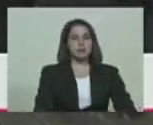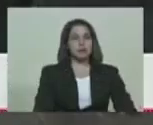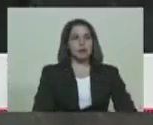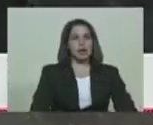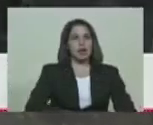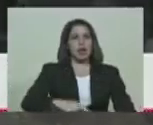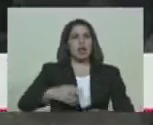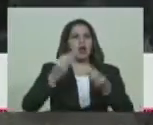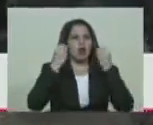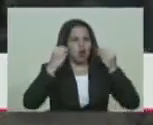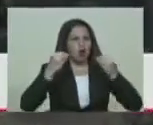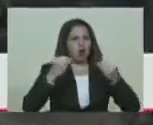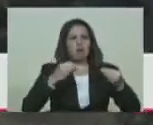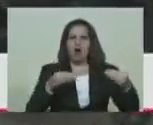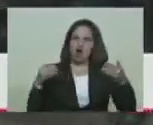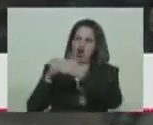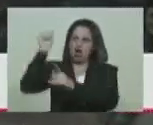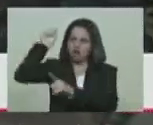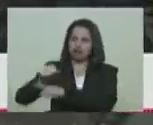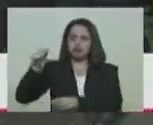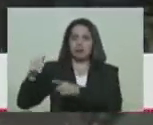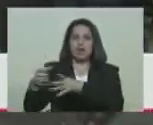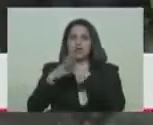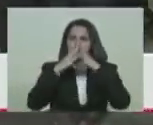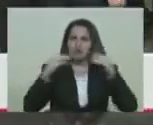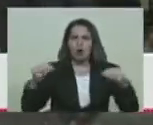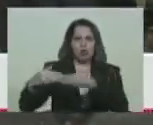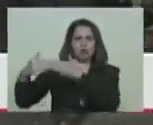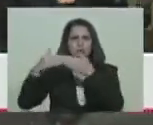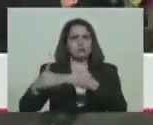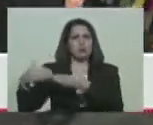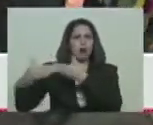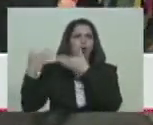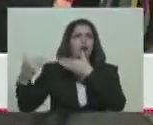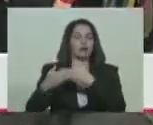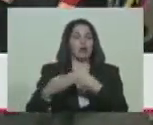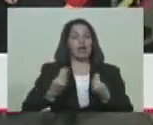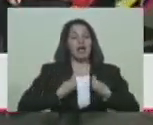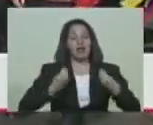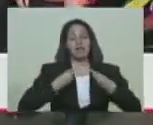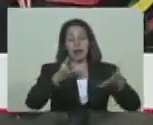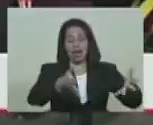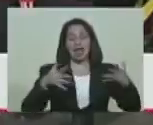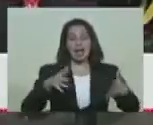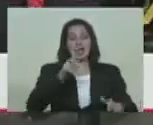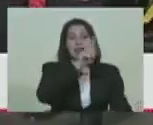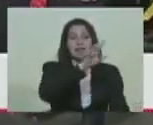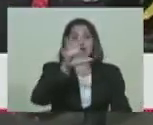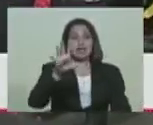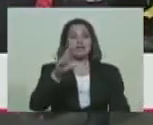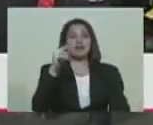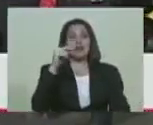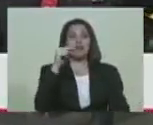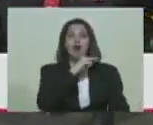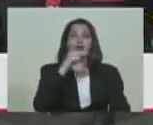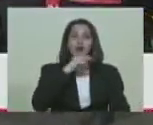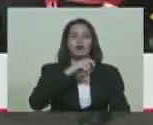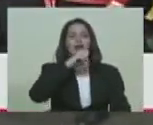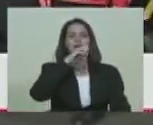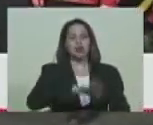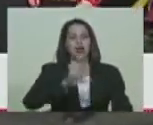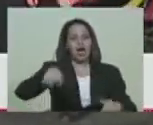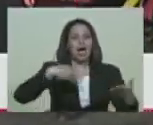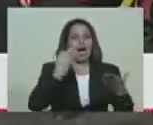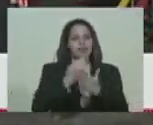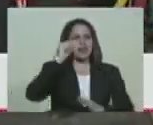rebeldía antiimperialista y bolivariana de todos! ¡Y que viva la victoria del 15 de octubre! ¡Victoria de historia! ¡Hasta